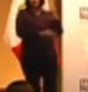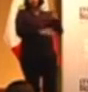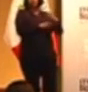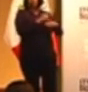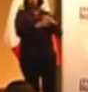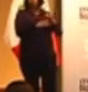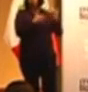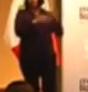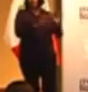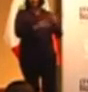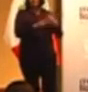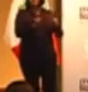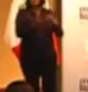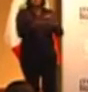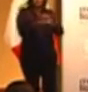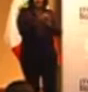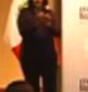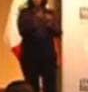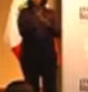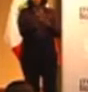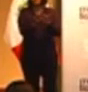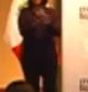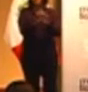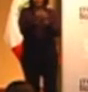atrás, pero se le ha modernizado.